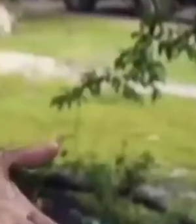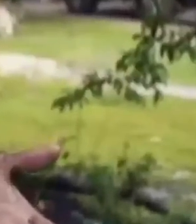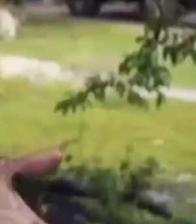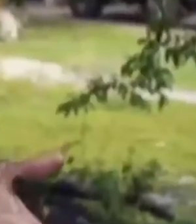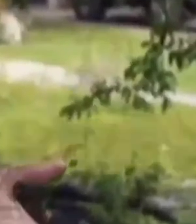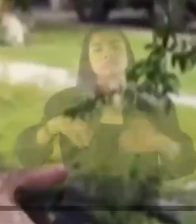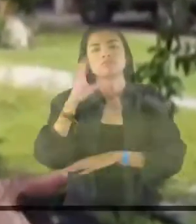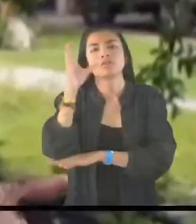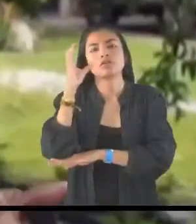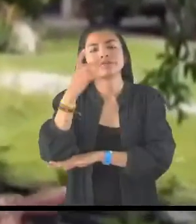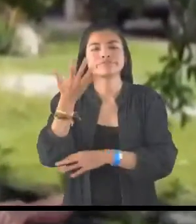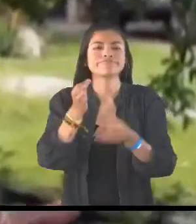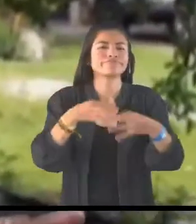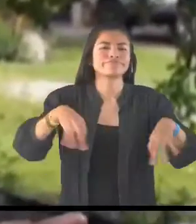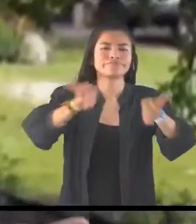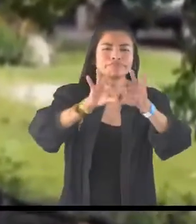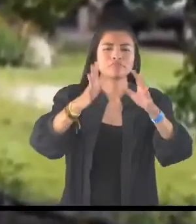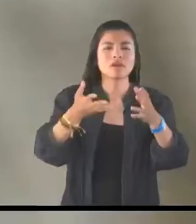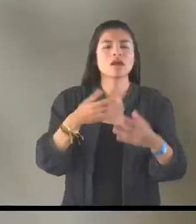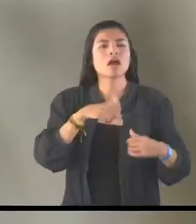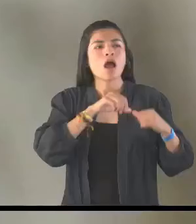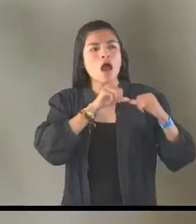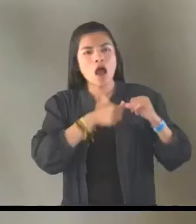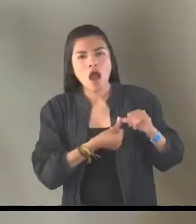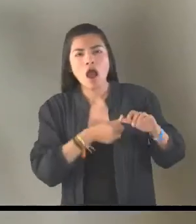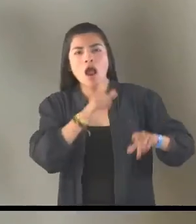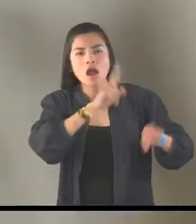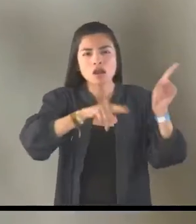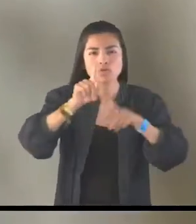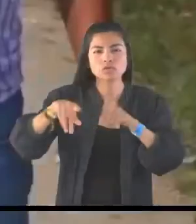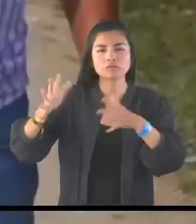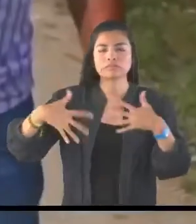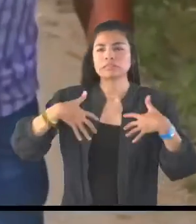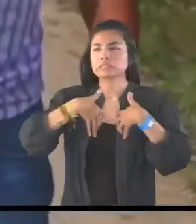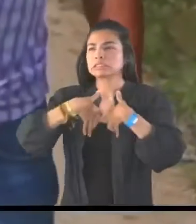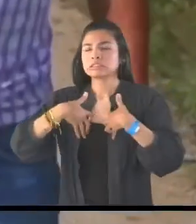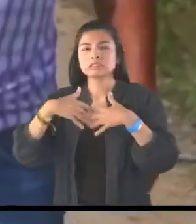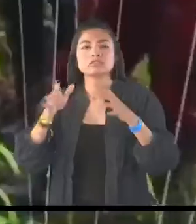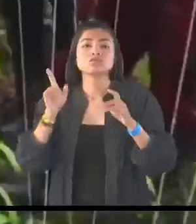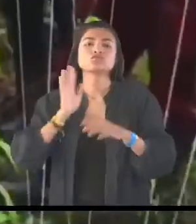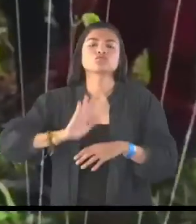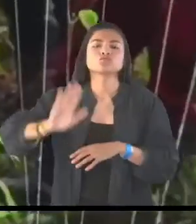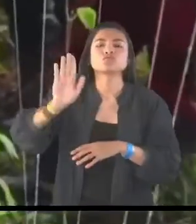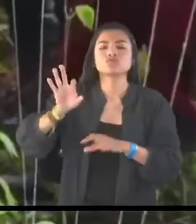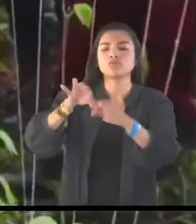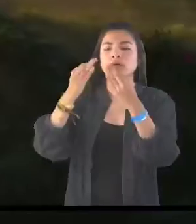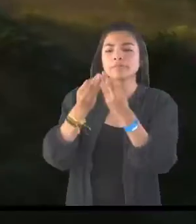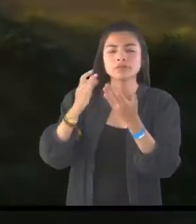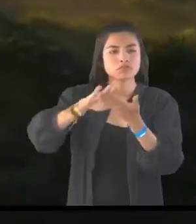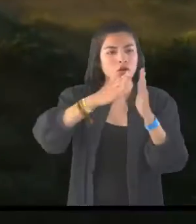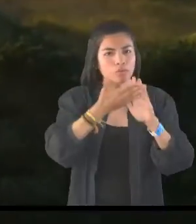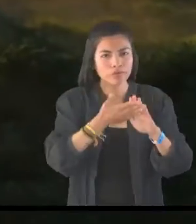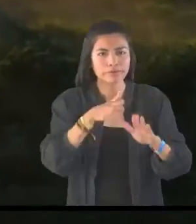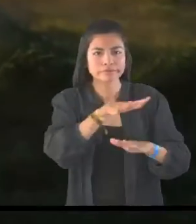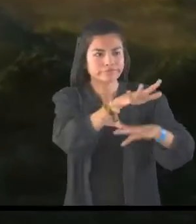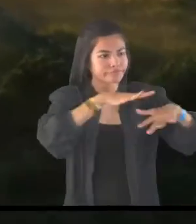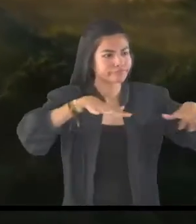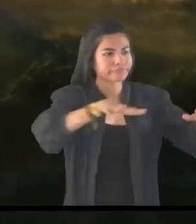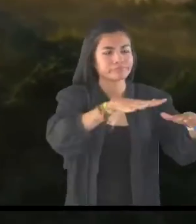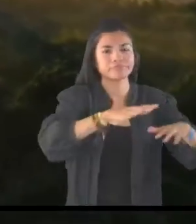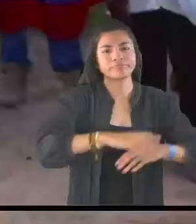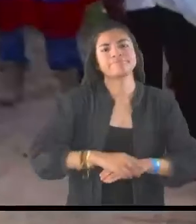es fundamental para sanar las heridas que quedaron en los y las sobrevivientes, sus familias, sus comunidades y